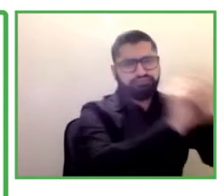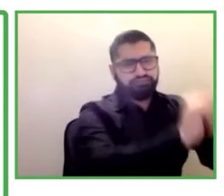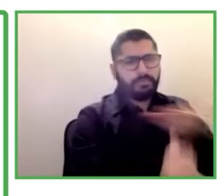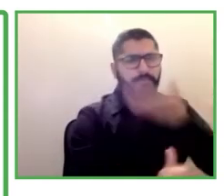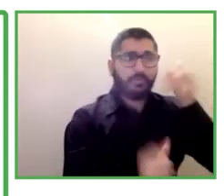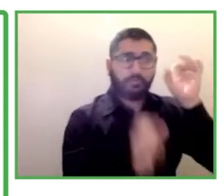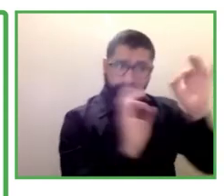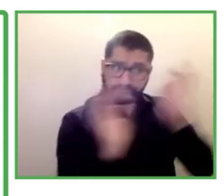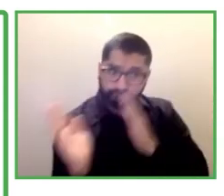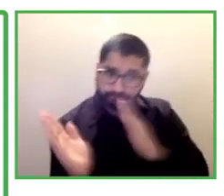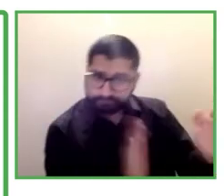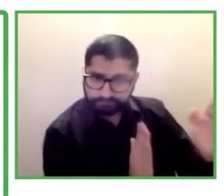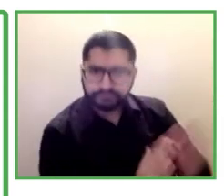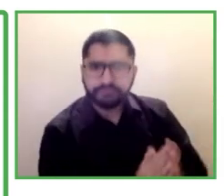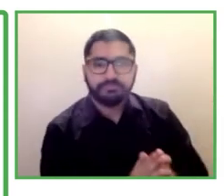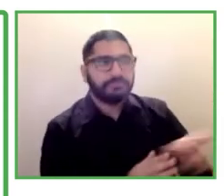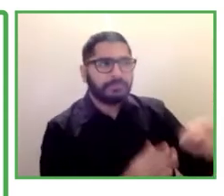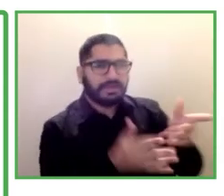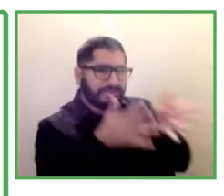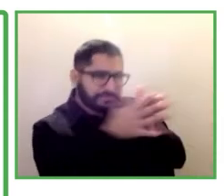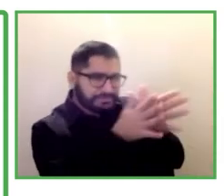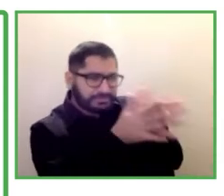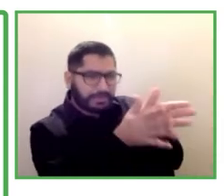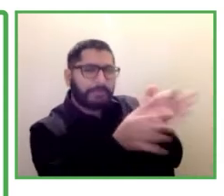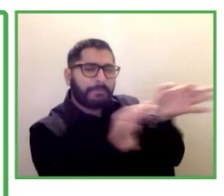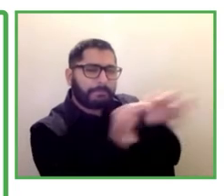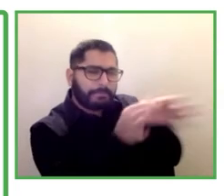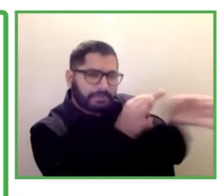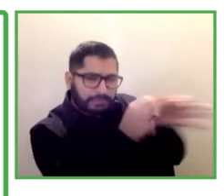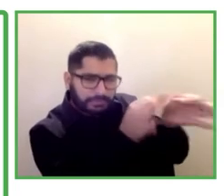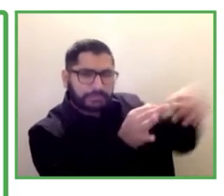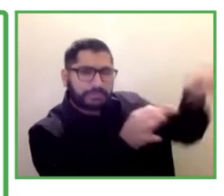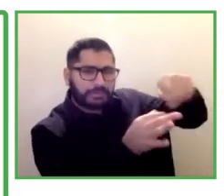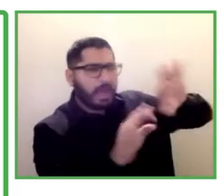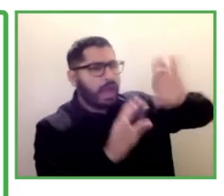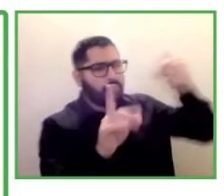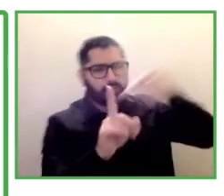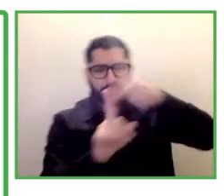trabajo de forma efectiva y constructiva.